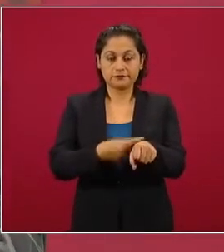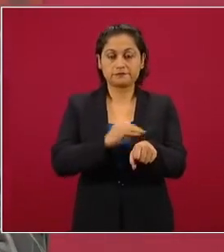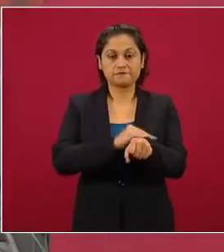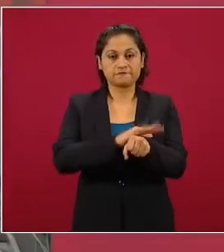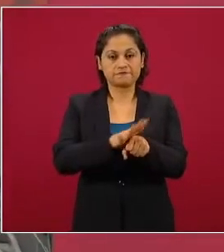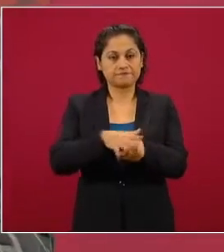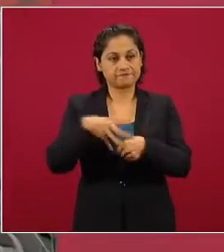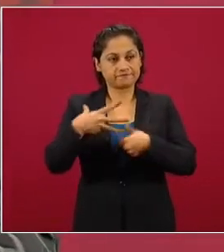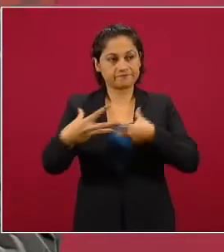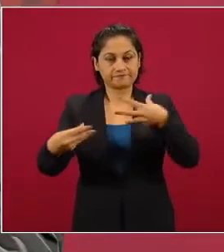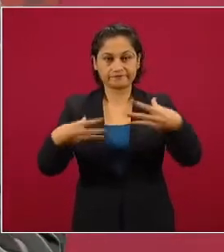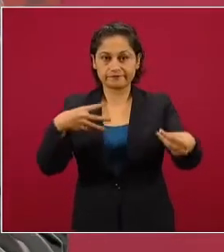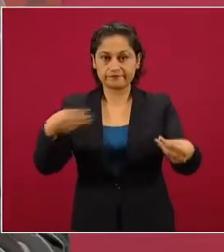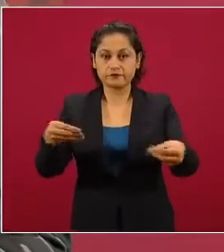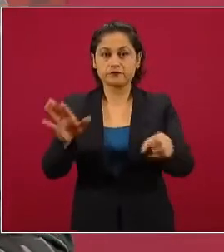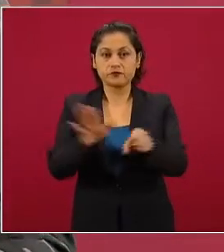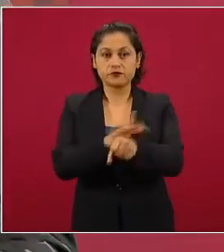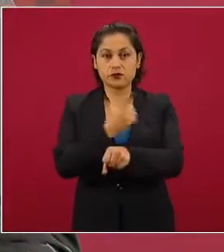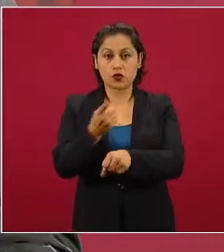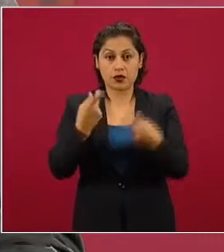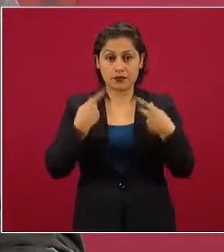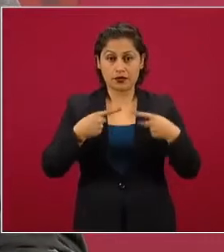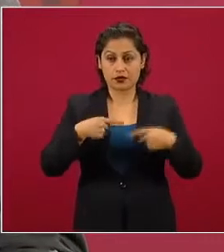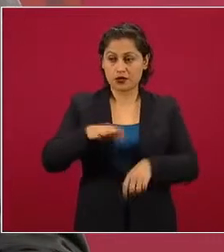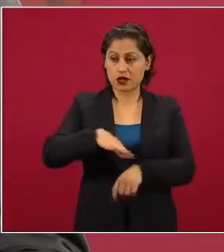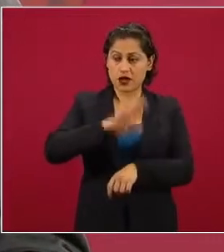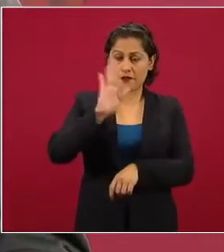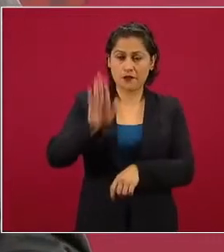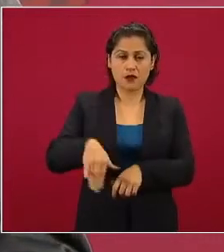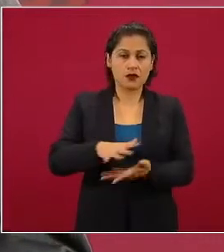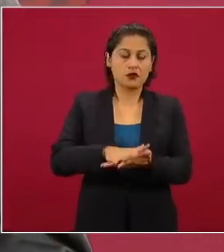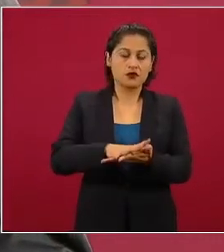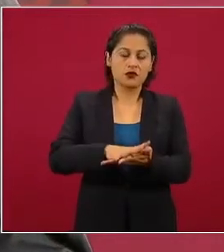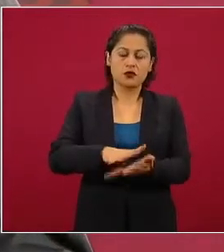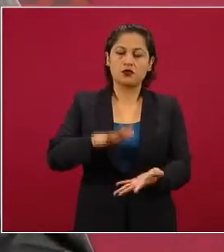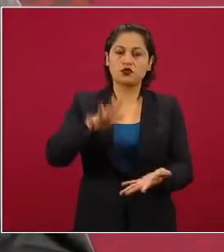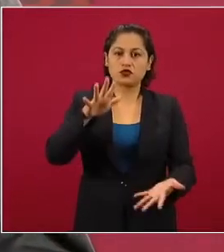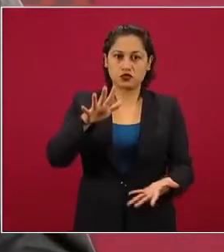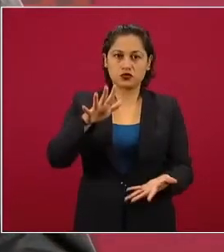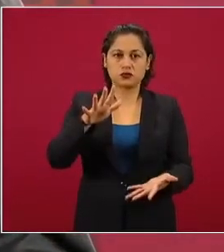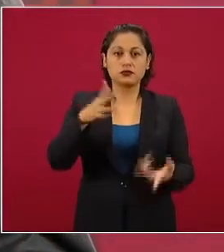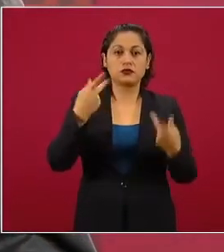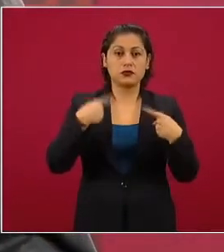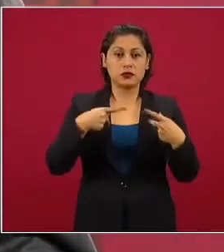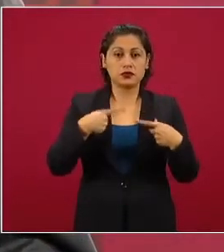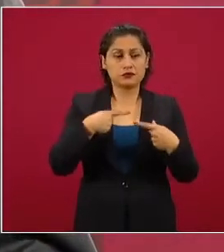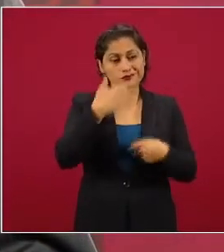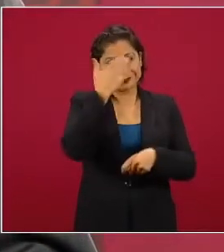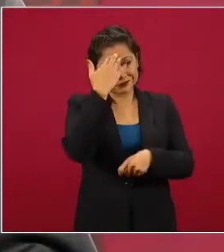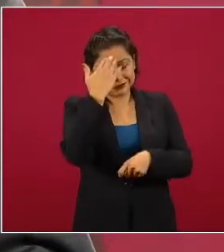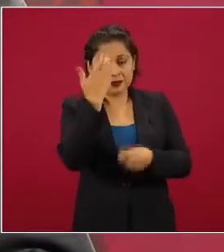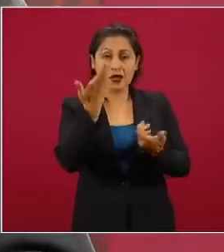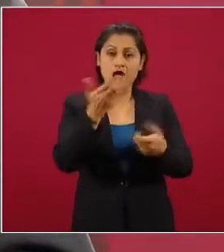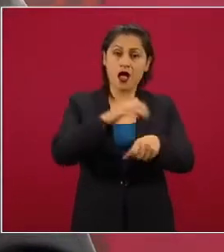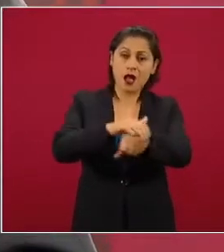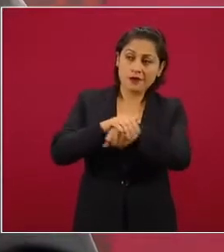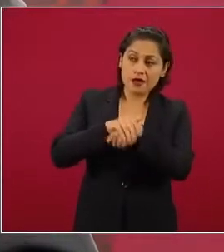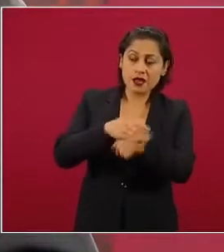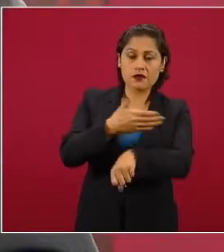porque son muchos los fallecidos, conocidos, amigos.